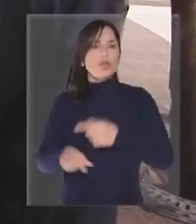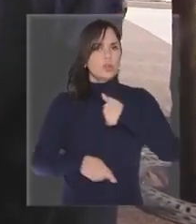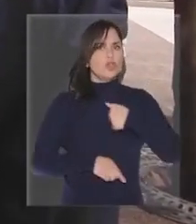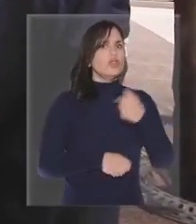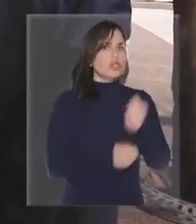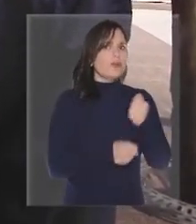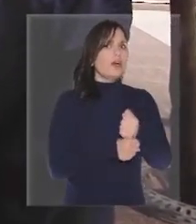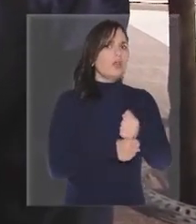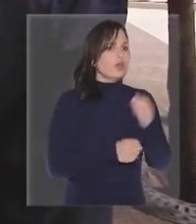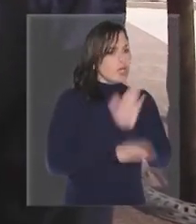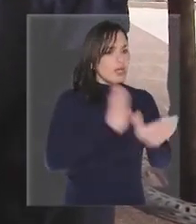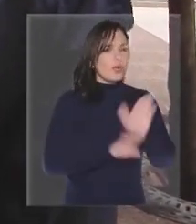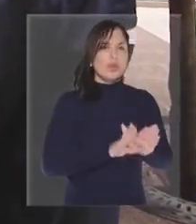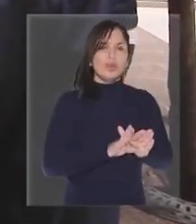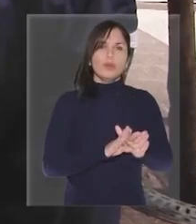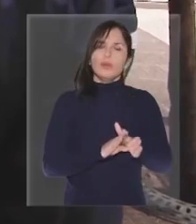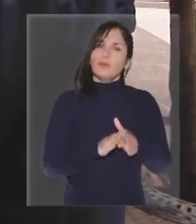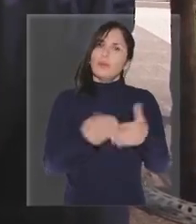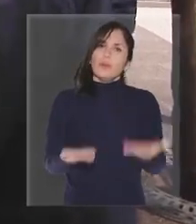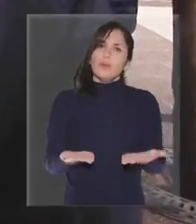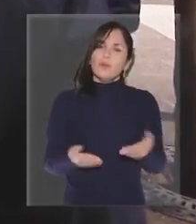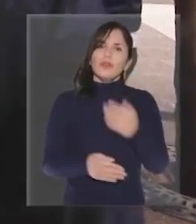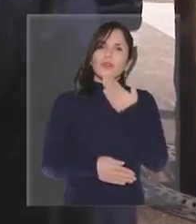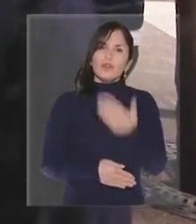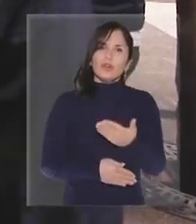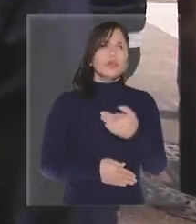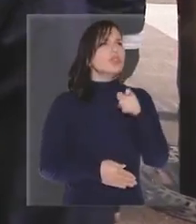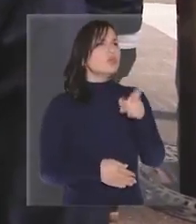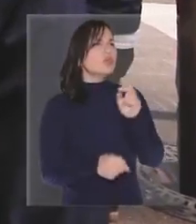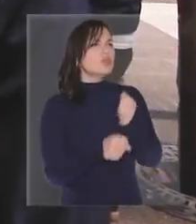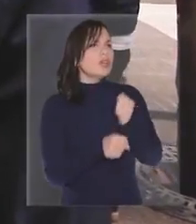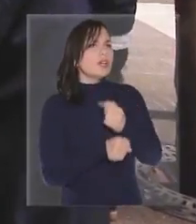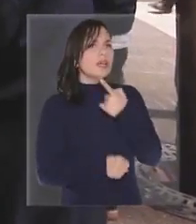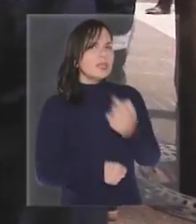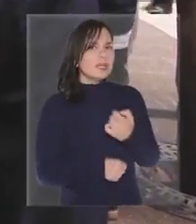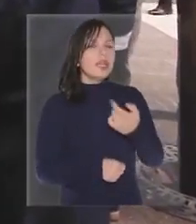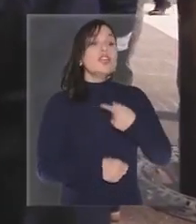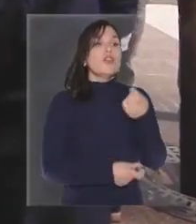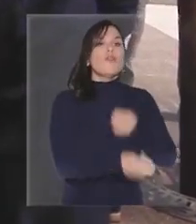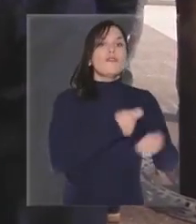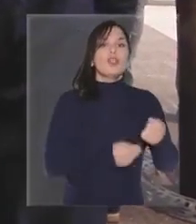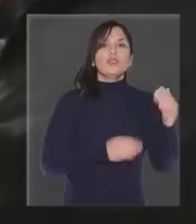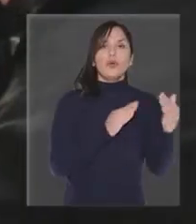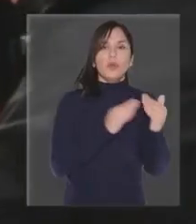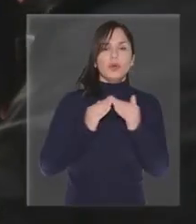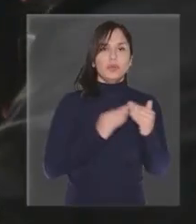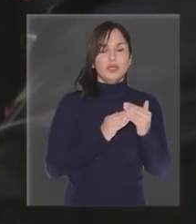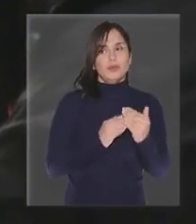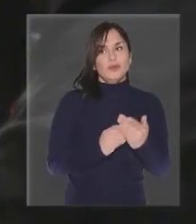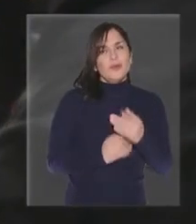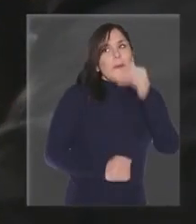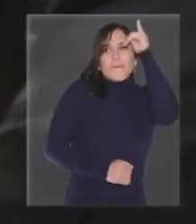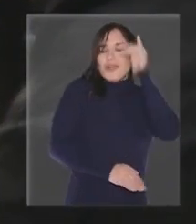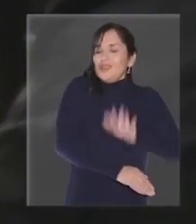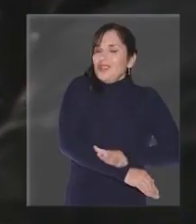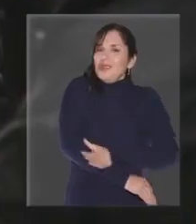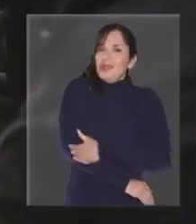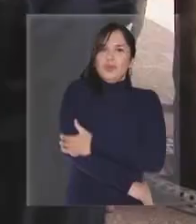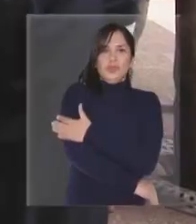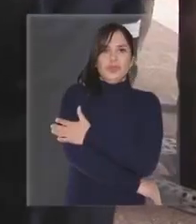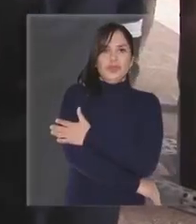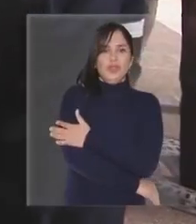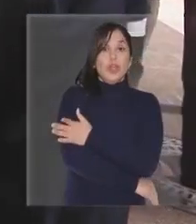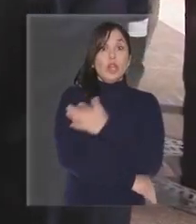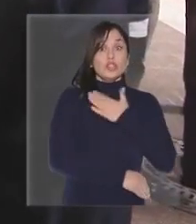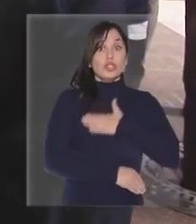pega y la cuido. Pero me da lata eso. ¿Y qué trabajas tú? En una correo de la propiedad. Discúlpeme la emoción. Está pero bien, está bien, pues eso es bueno. Y una vez lo